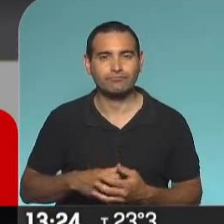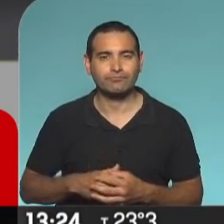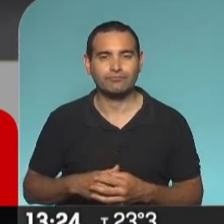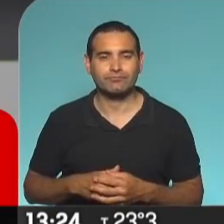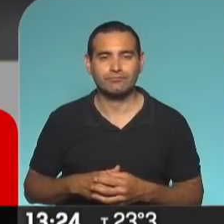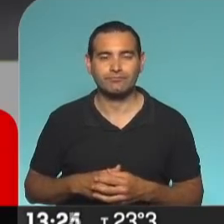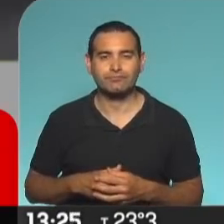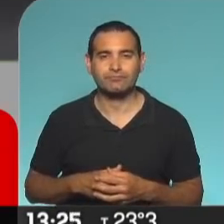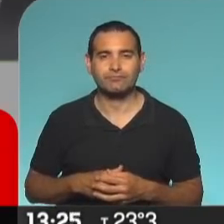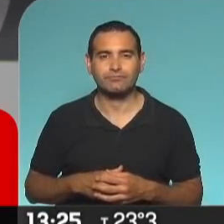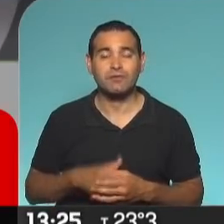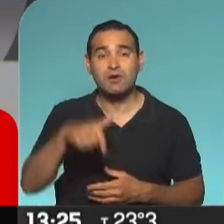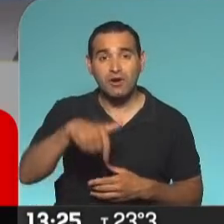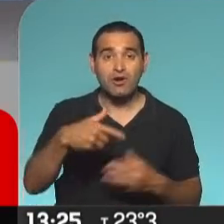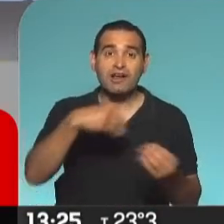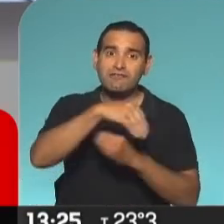se habían unido,